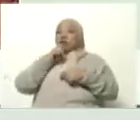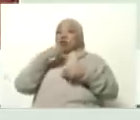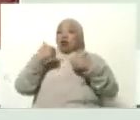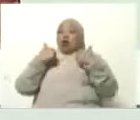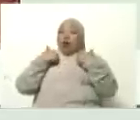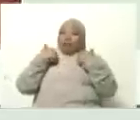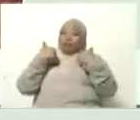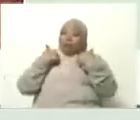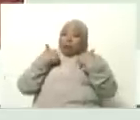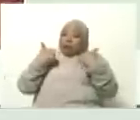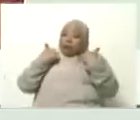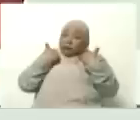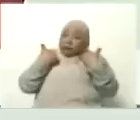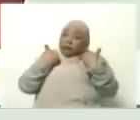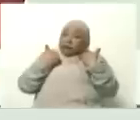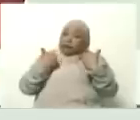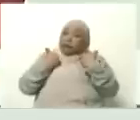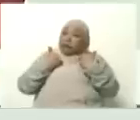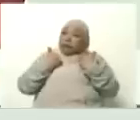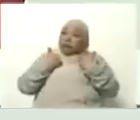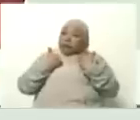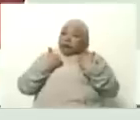afectando considerablemente.